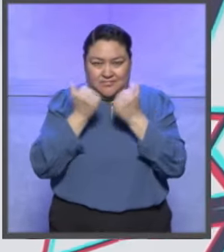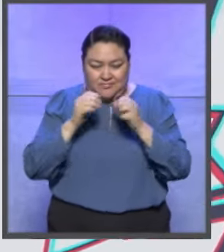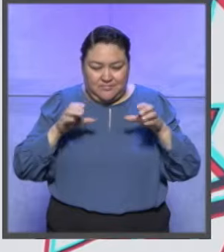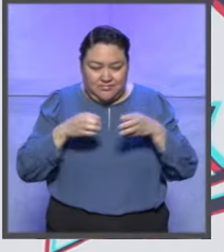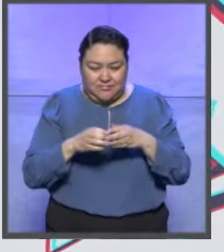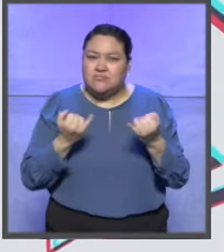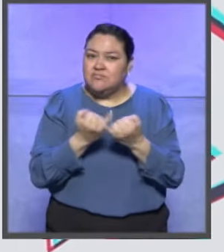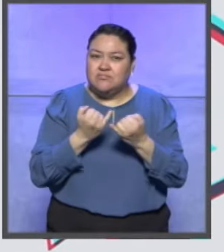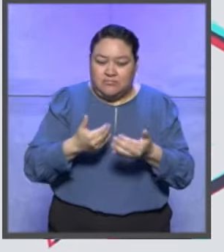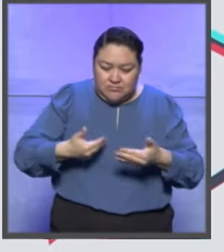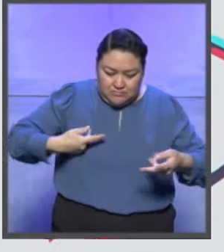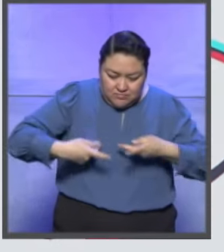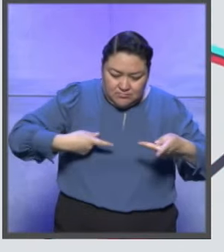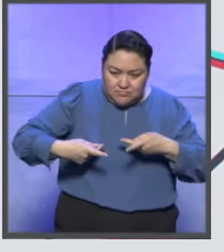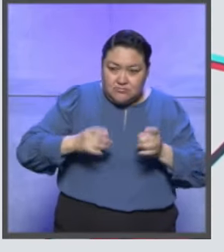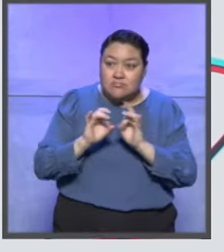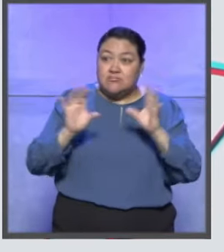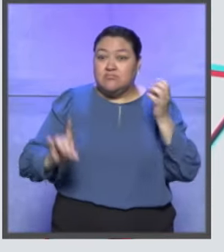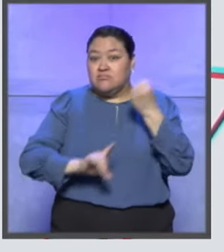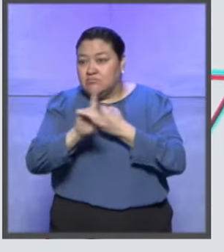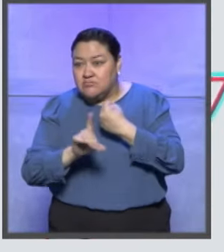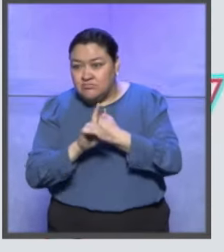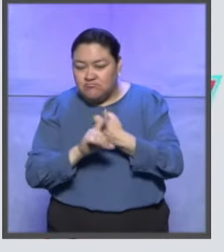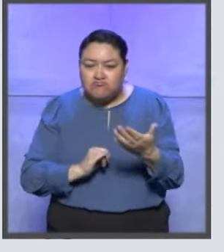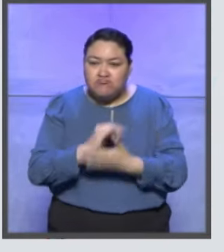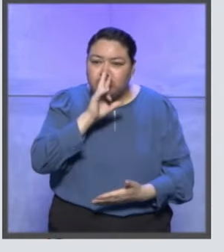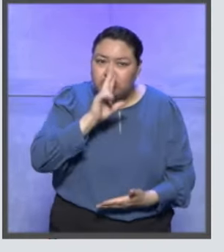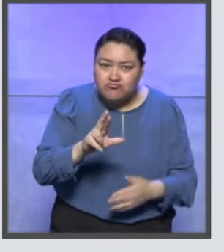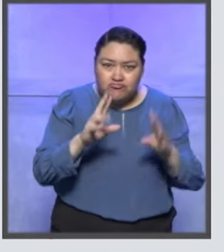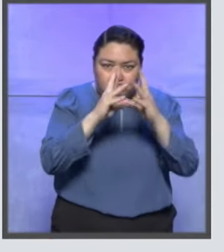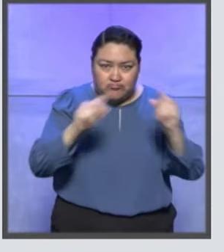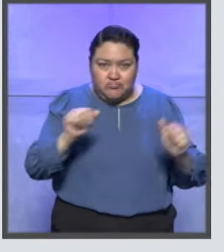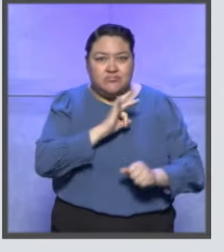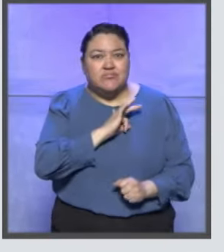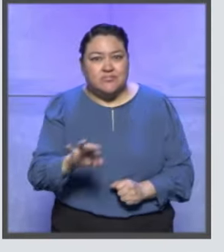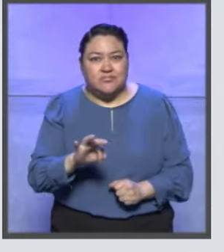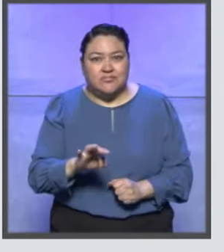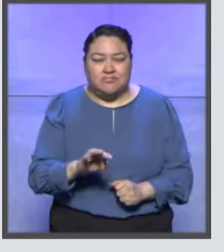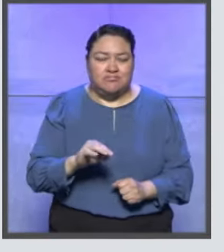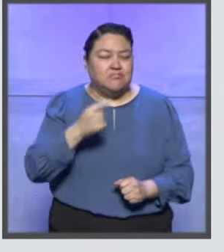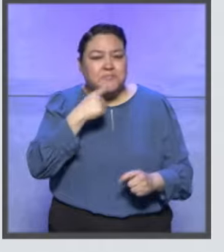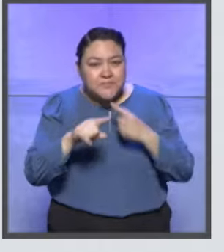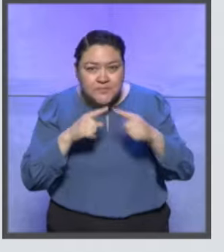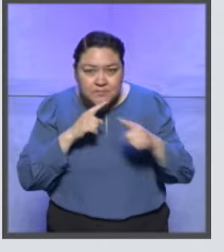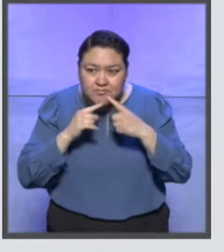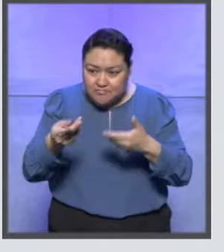las controversias que se sometan a nuestro conocimiento. Y yo me atrevo a hablar